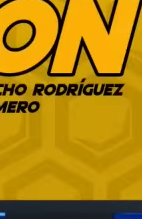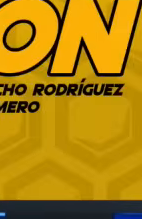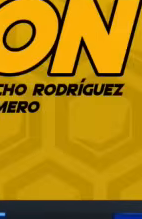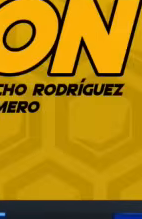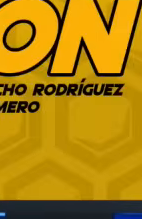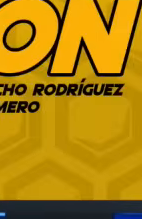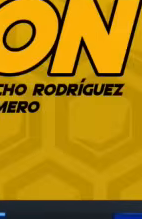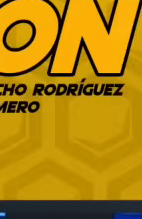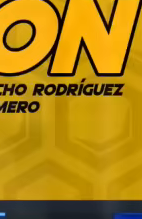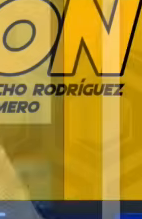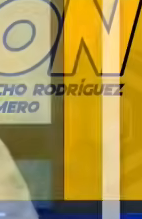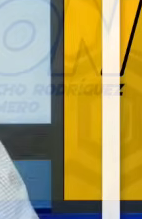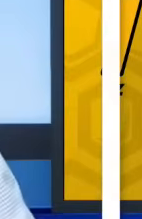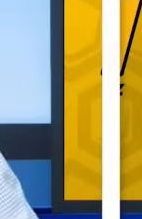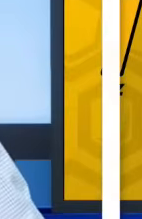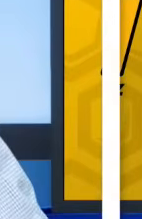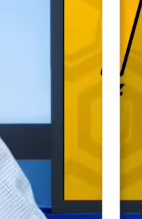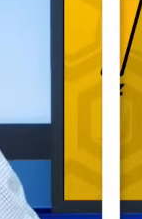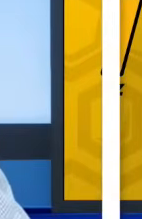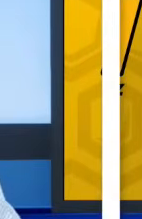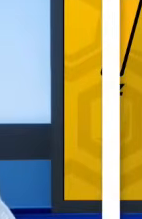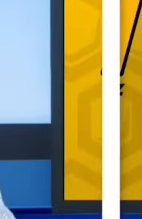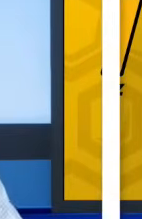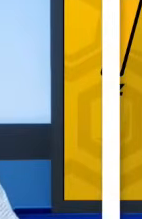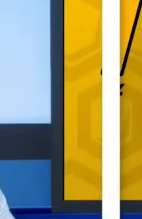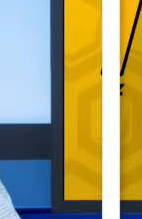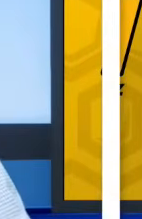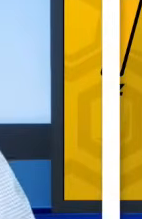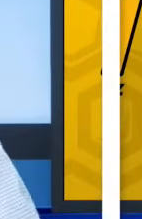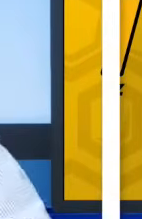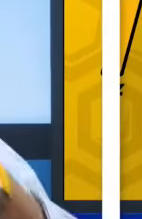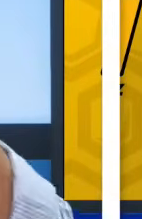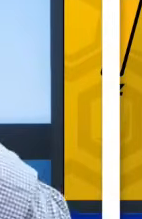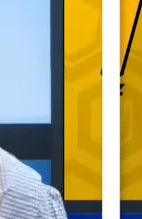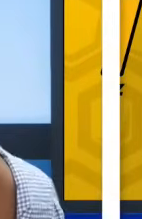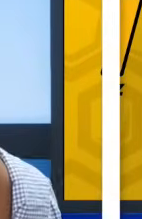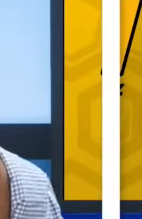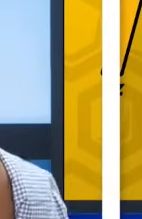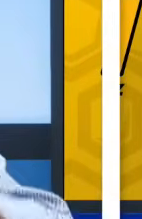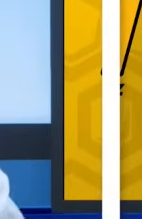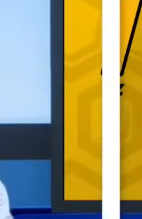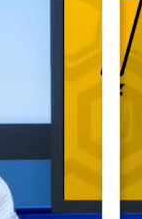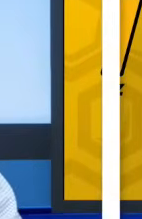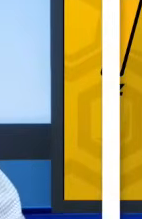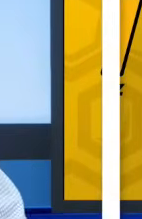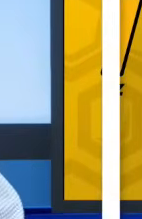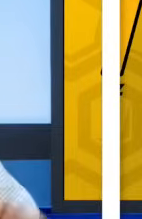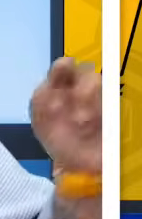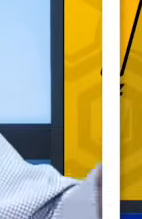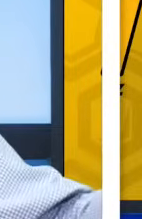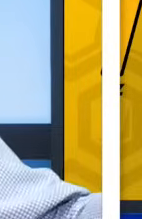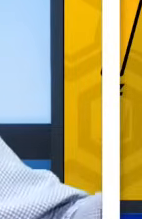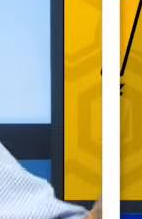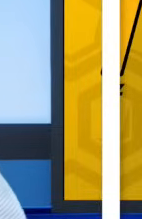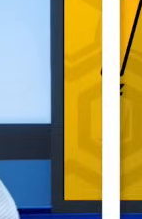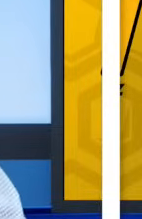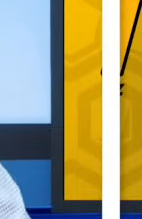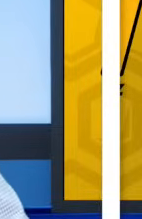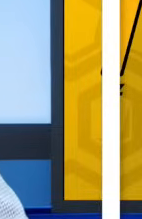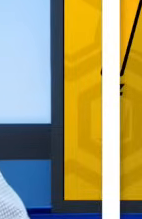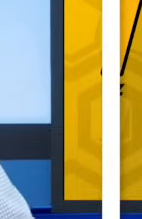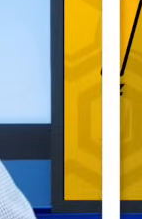marina. Pues con eso, don Nacho, terminamos esta emisión del Aguijón. No se les olvide, recuerden dar like, compartir y suscribirse. Abajito de don